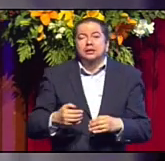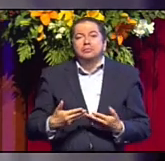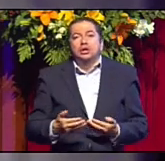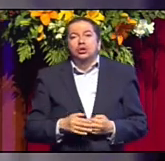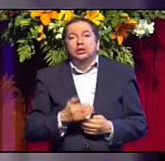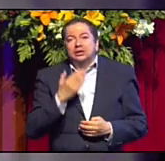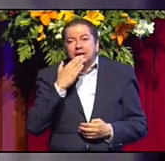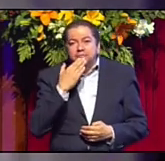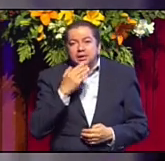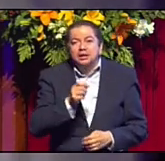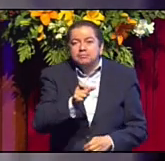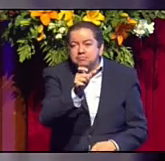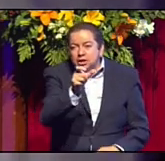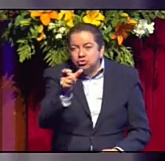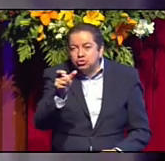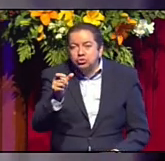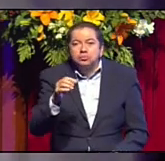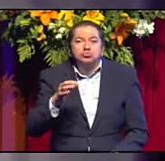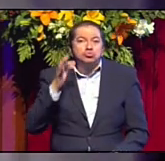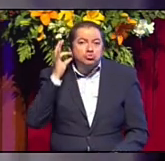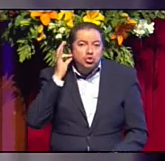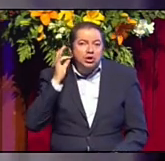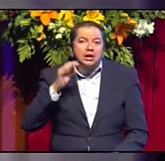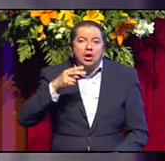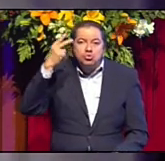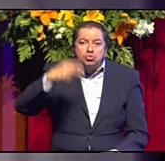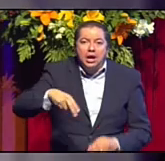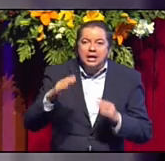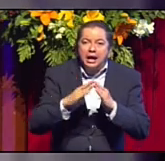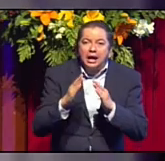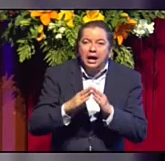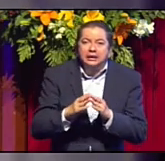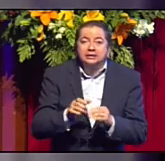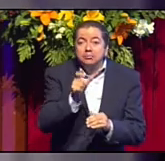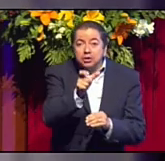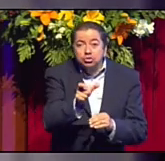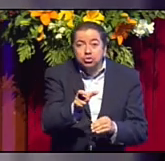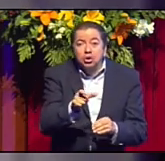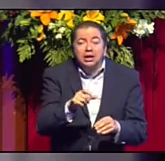en la dueña de casa, en el obrero, en el trabajador, en aquella persona